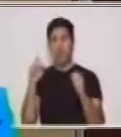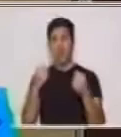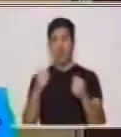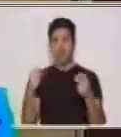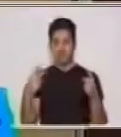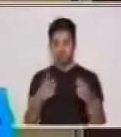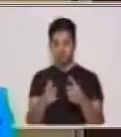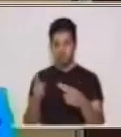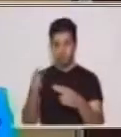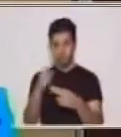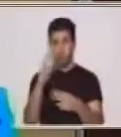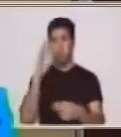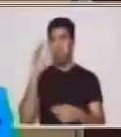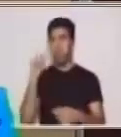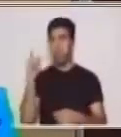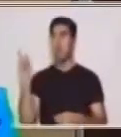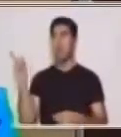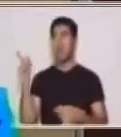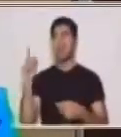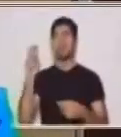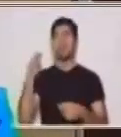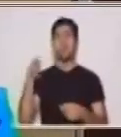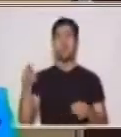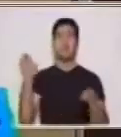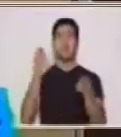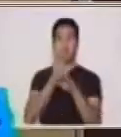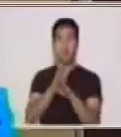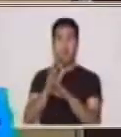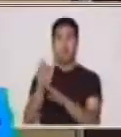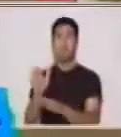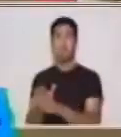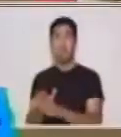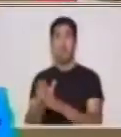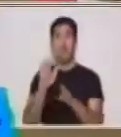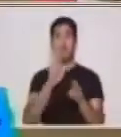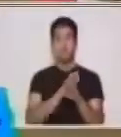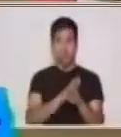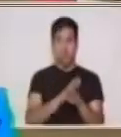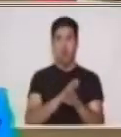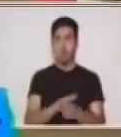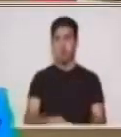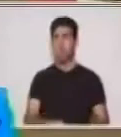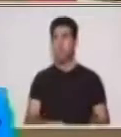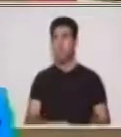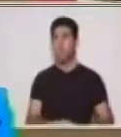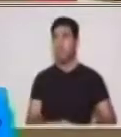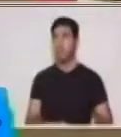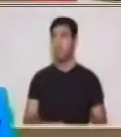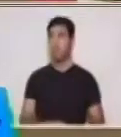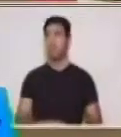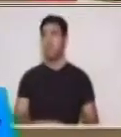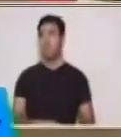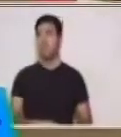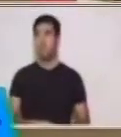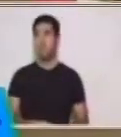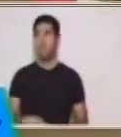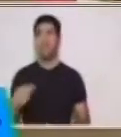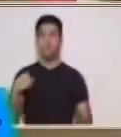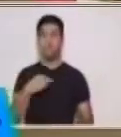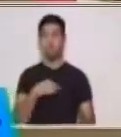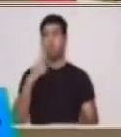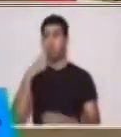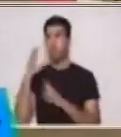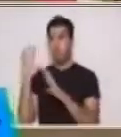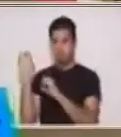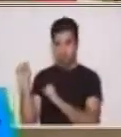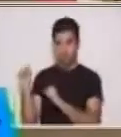estos tenemos que pegarlos después sobre otra base, o sea, sobre una cartulina, pero tomando en cuenta que tenemos que hacerle sus